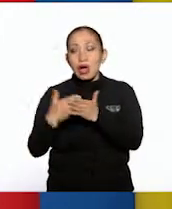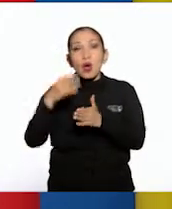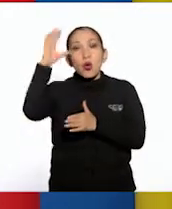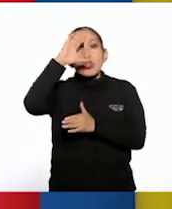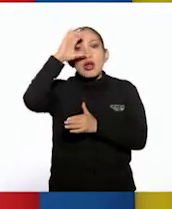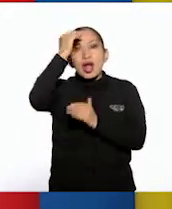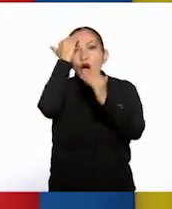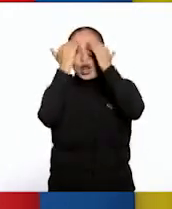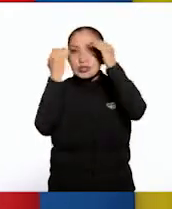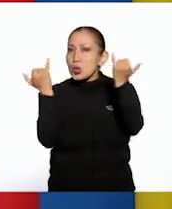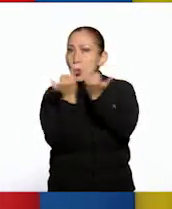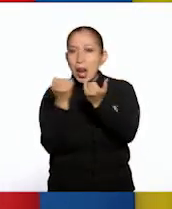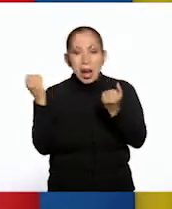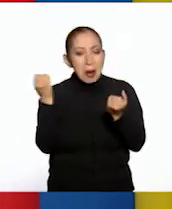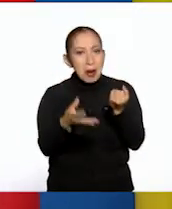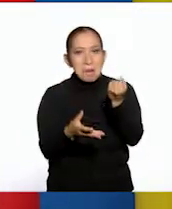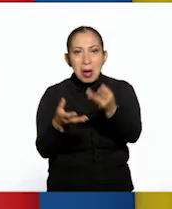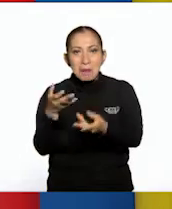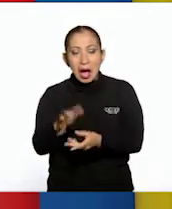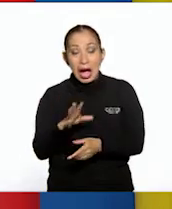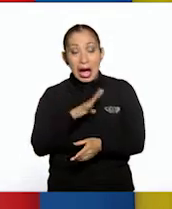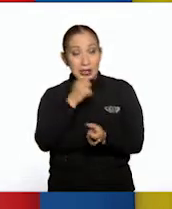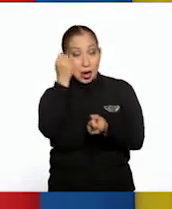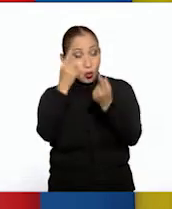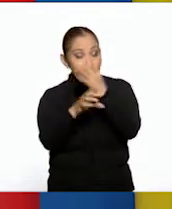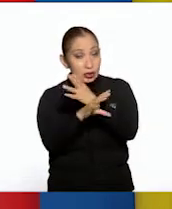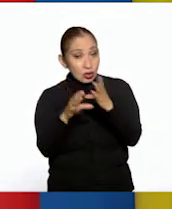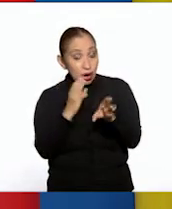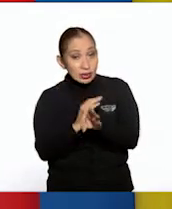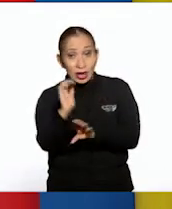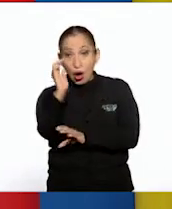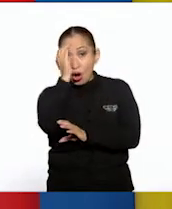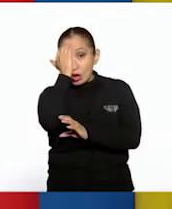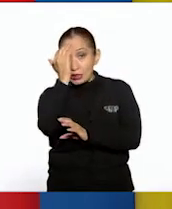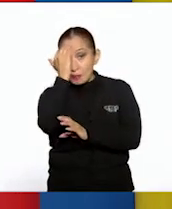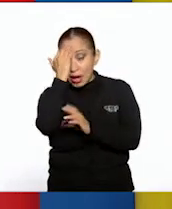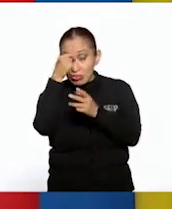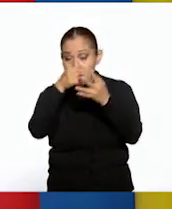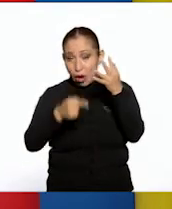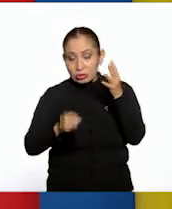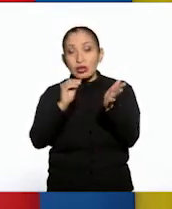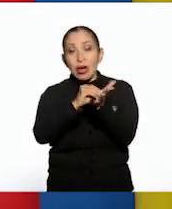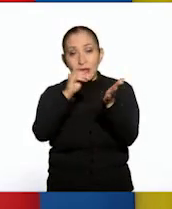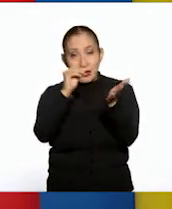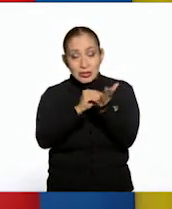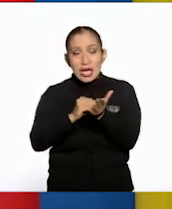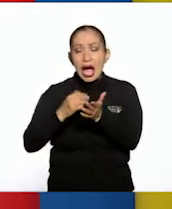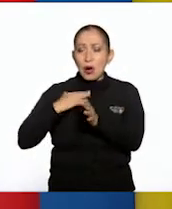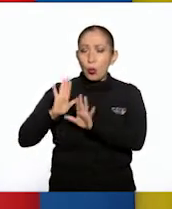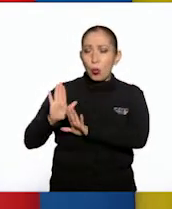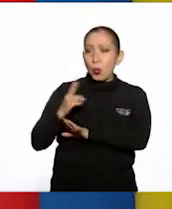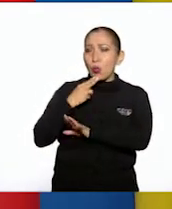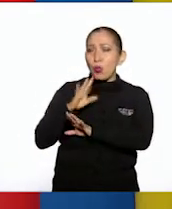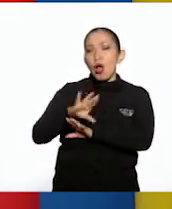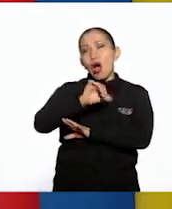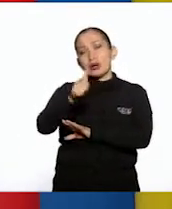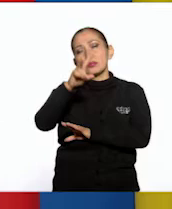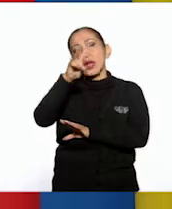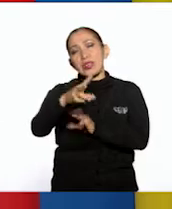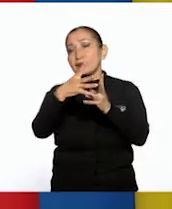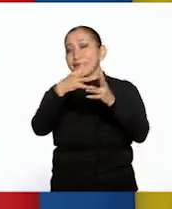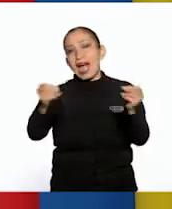cultura y el conocimiento. Hay aspectos y conocimientos que permanecieron en el tiempo y otros que sin